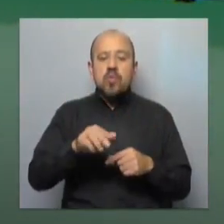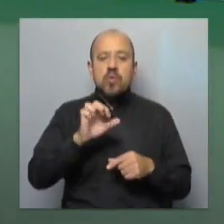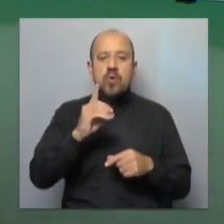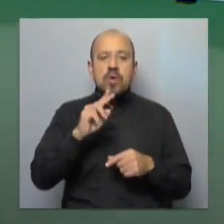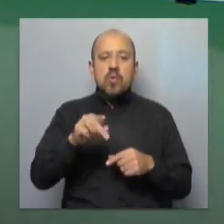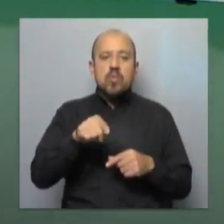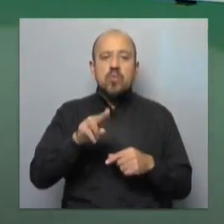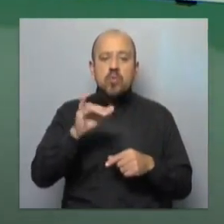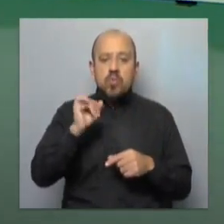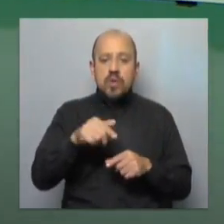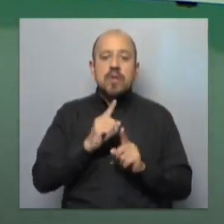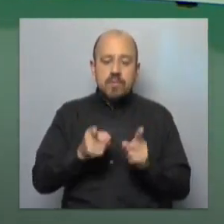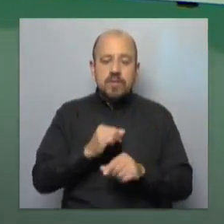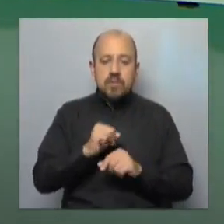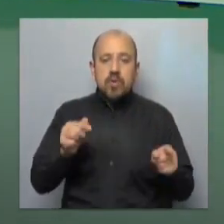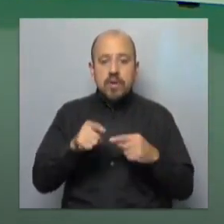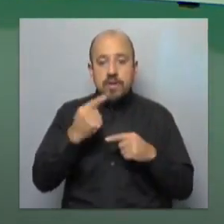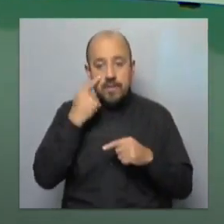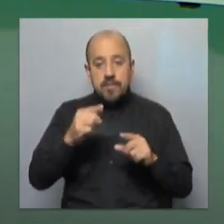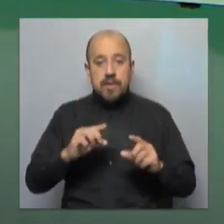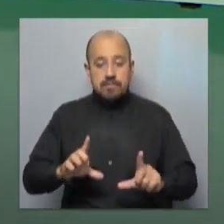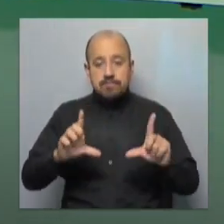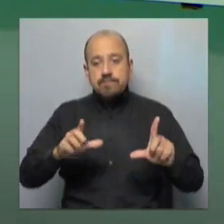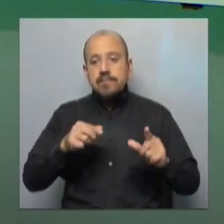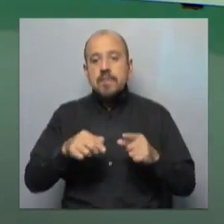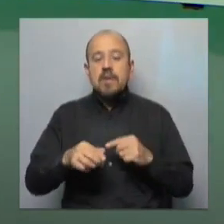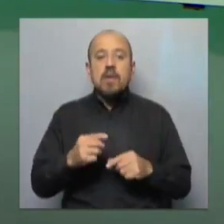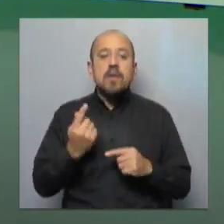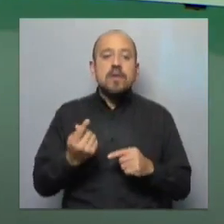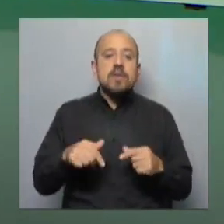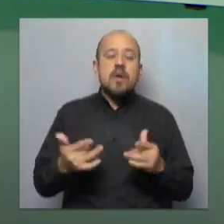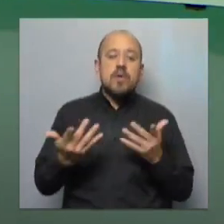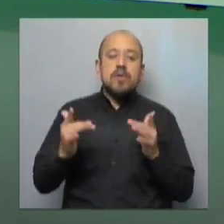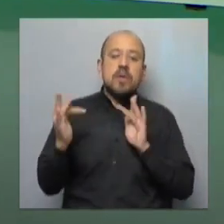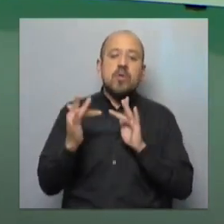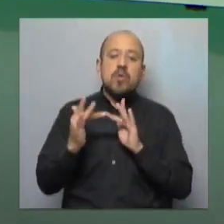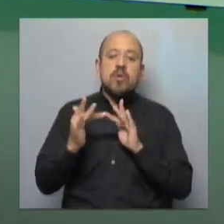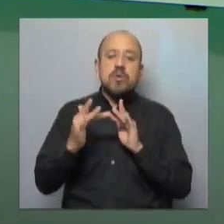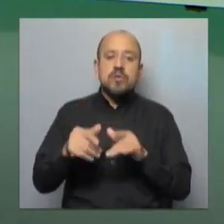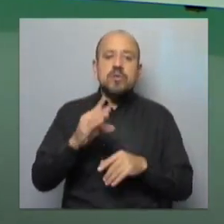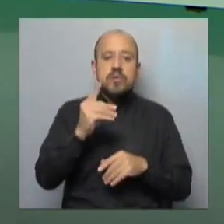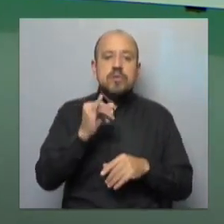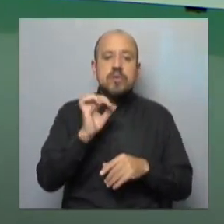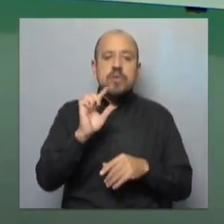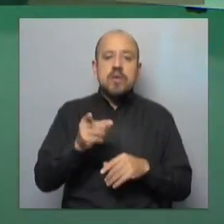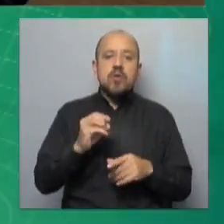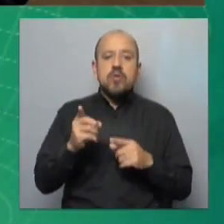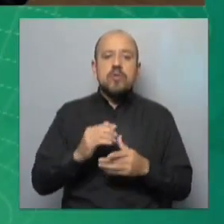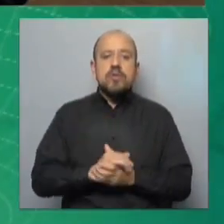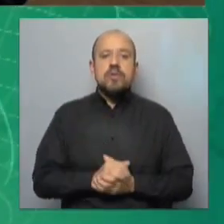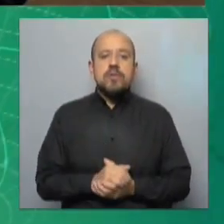punto y se puede seguir este programa que tiene como primer móvil hay que encabeza diego martín y diego buenas